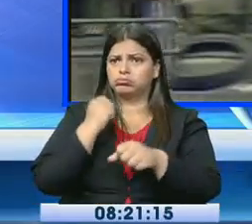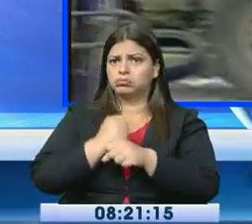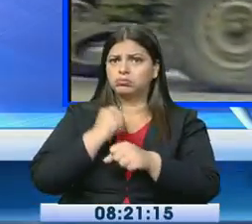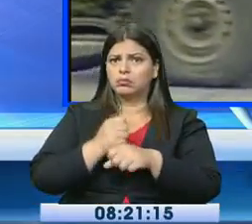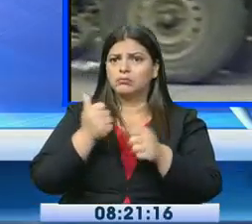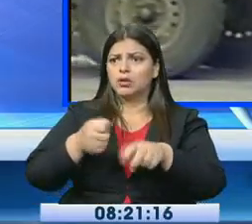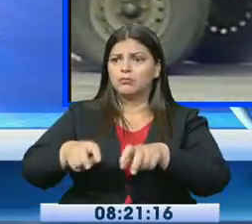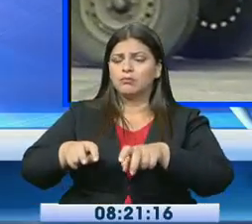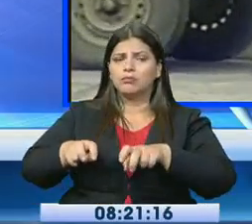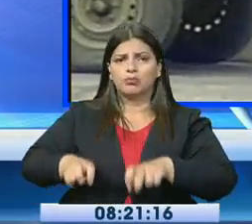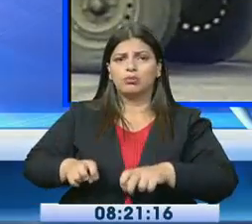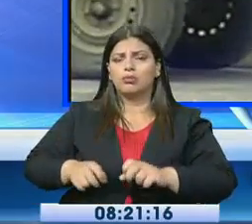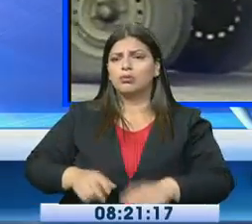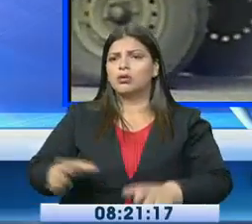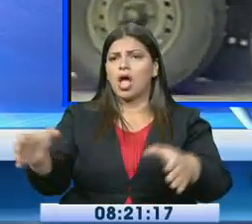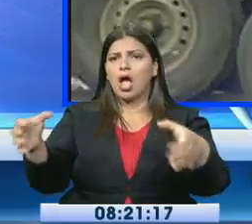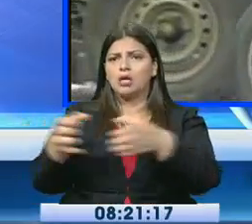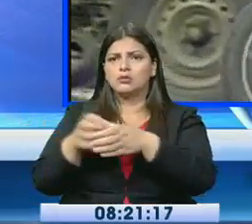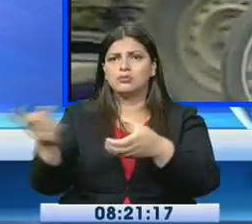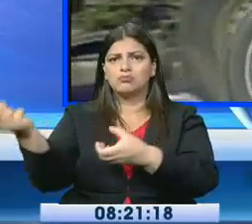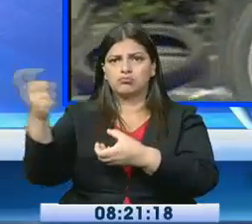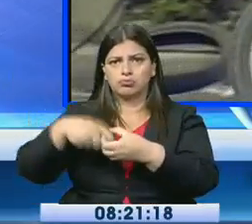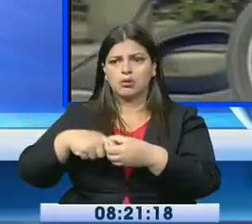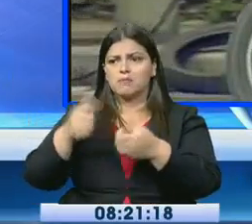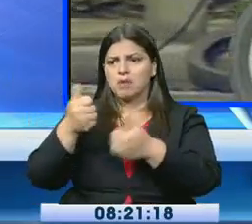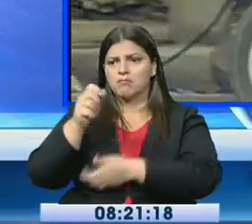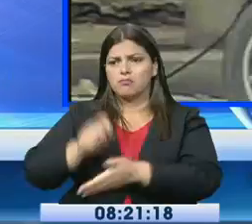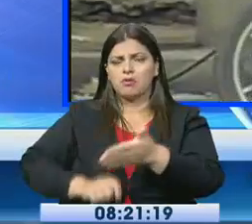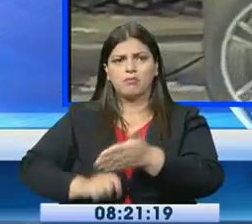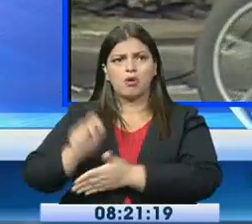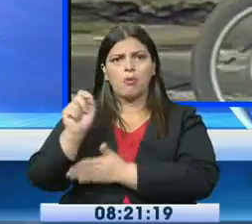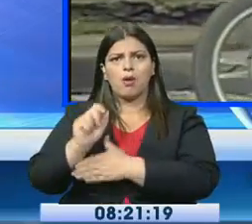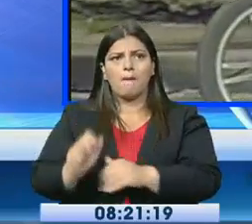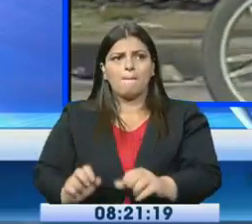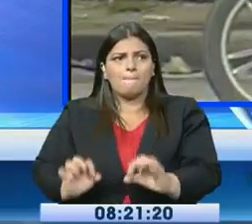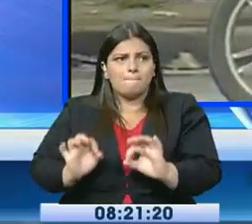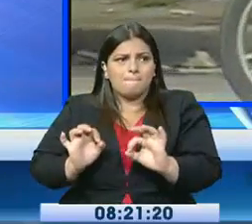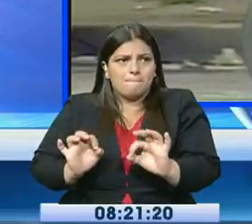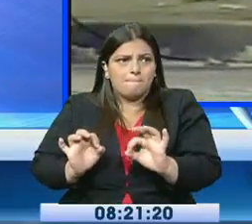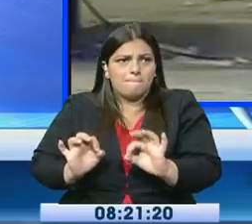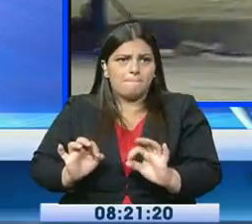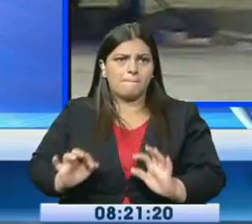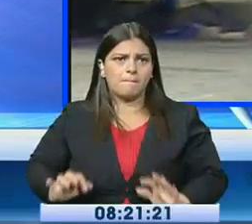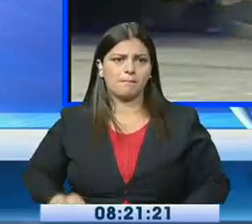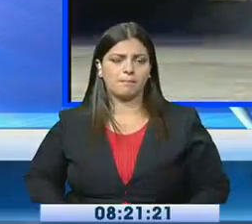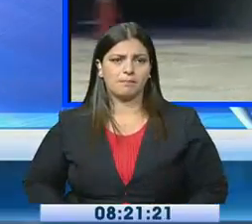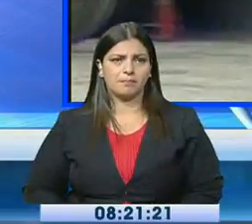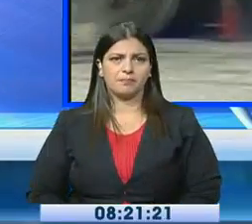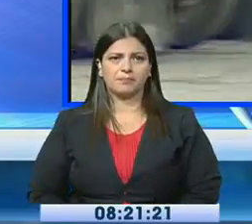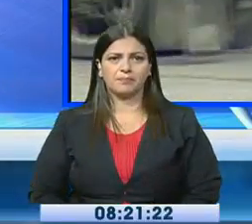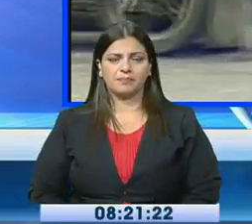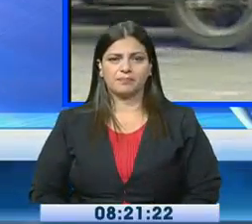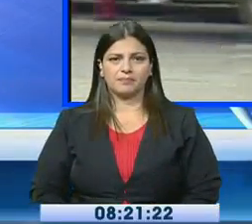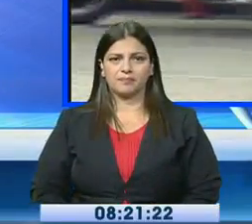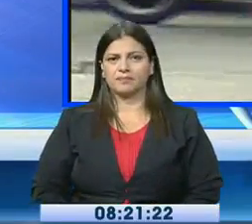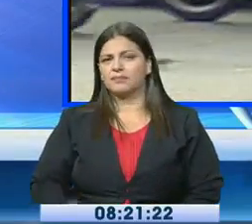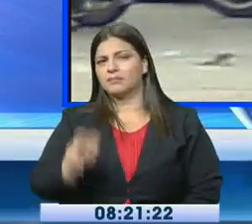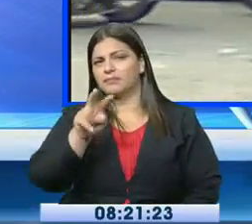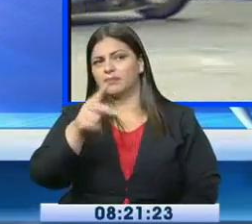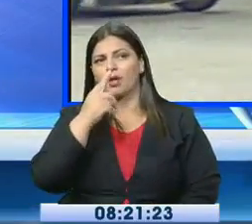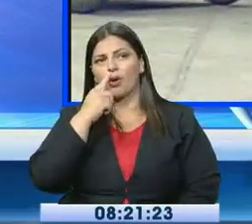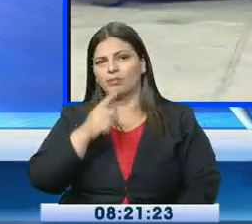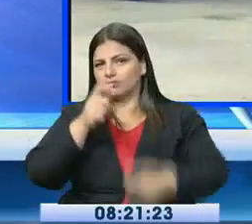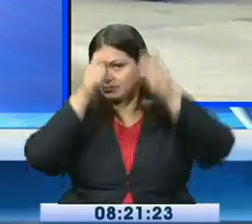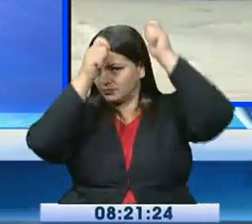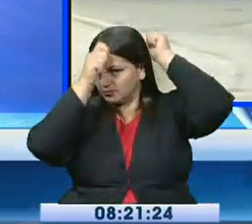de manera reservada. Claro que no sí. No tienen por qué tener miedo. Bueno, el señor por lo menos no está enchancletado. Pero no, pero no va tiene engorrado, casco. Va engorrado.